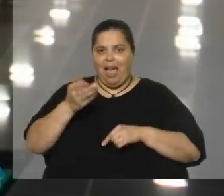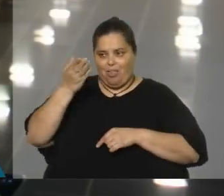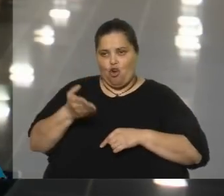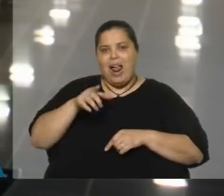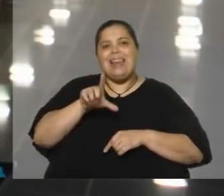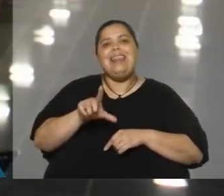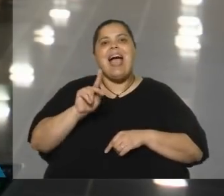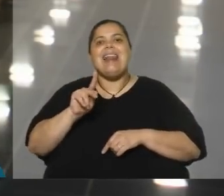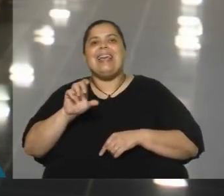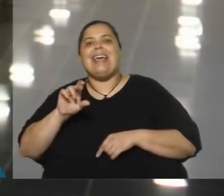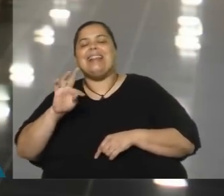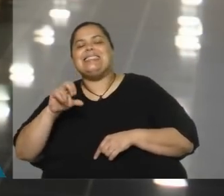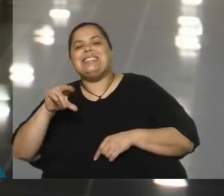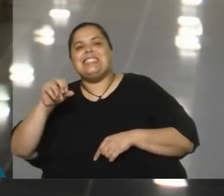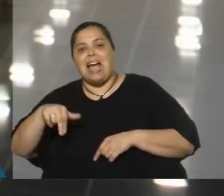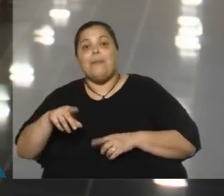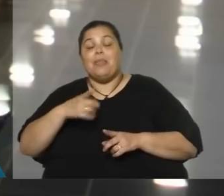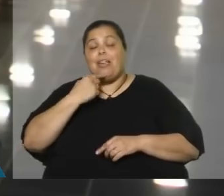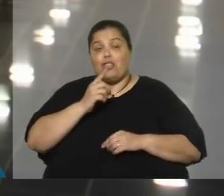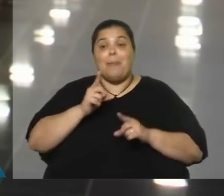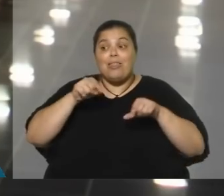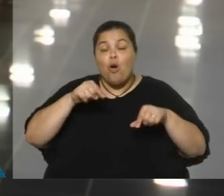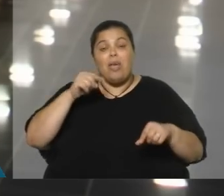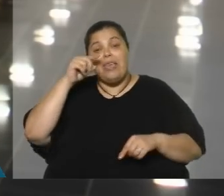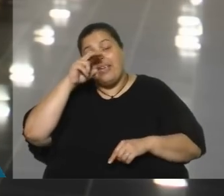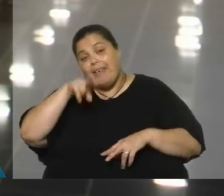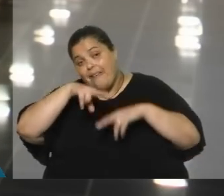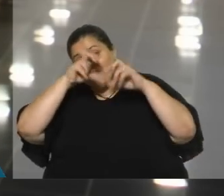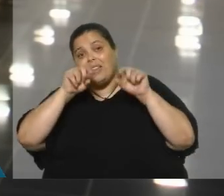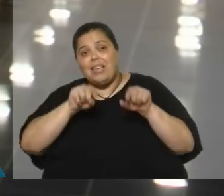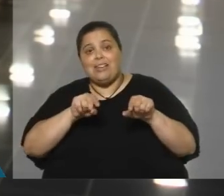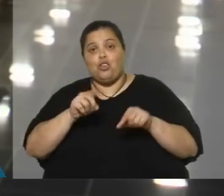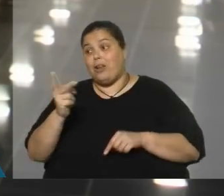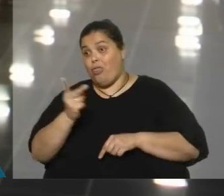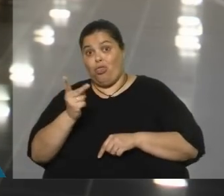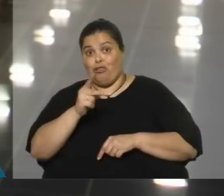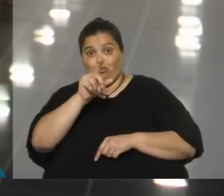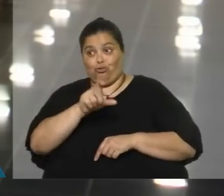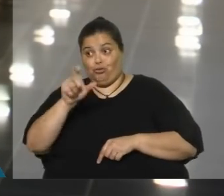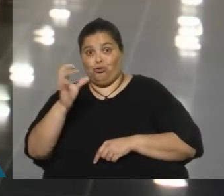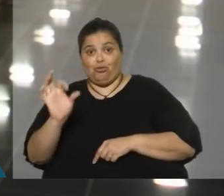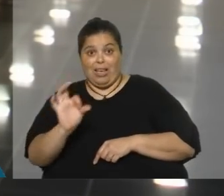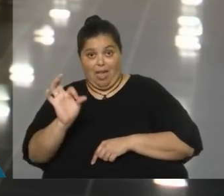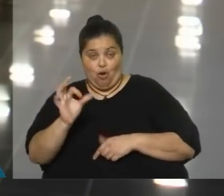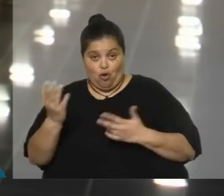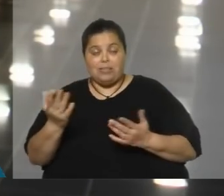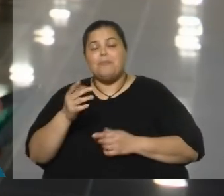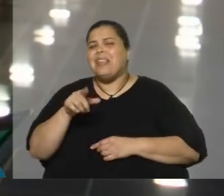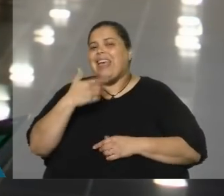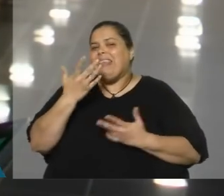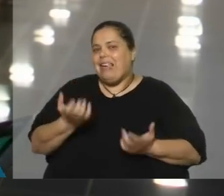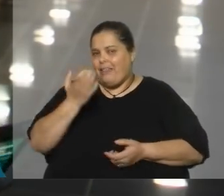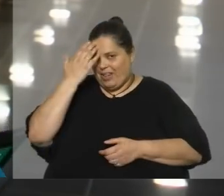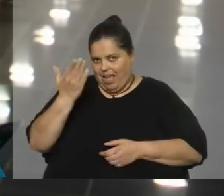con las presuntas investigaciones que se hicieron a los senadores del Frente Amplio. ¿Qué pretende el Frente Amplio? Que se eleve